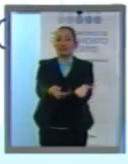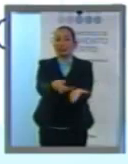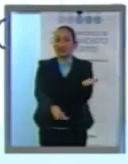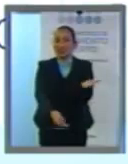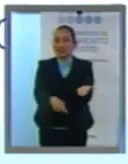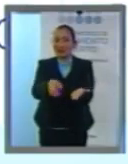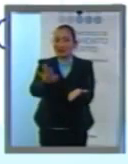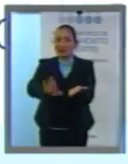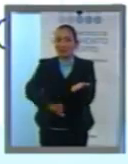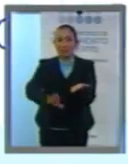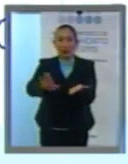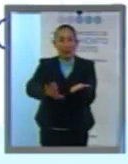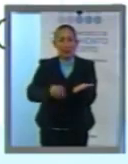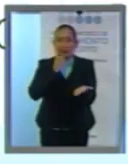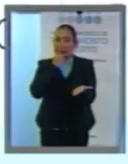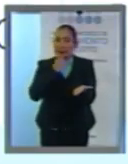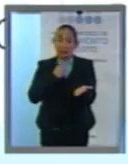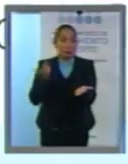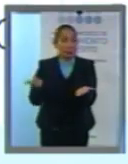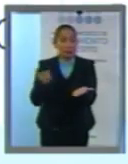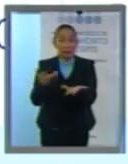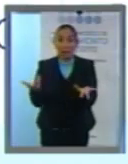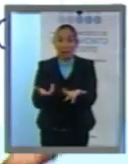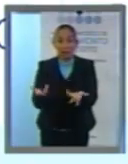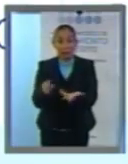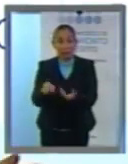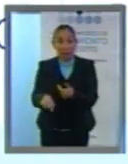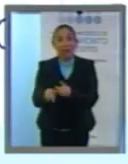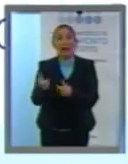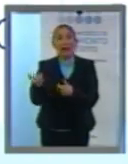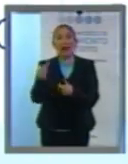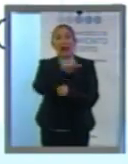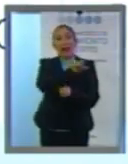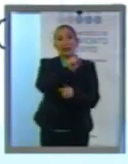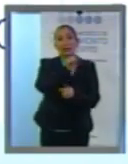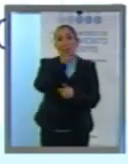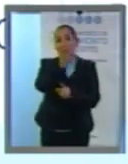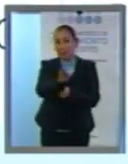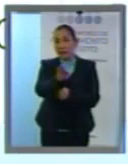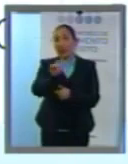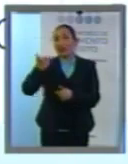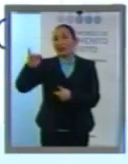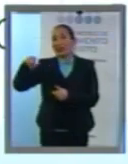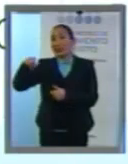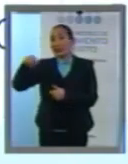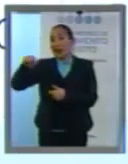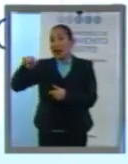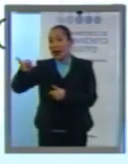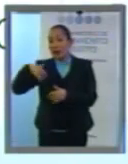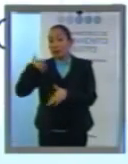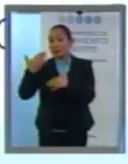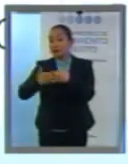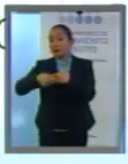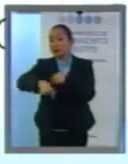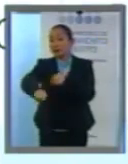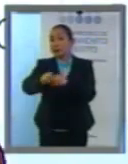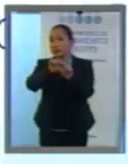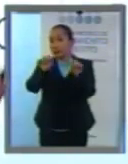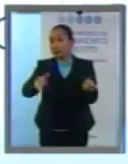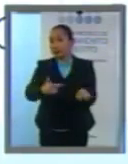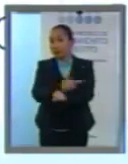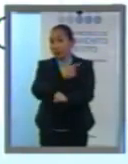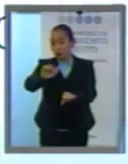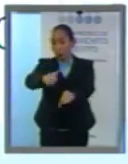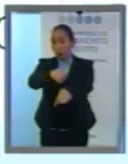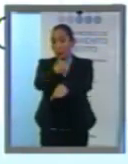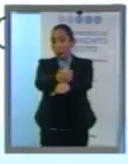ser inevitable, necesaria y muy conveniente entre la ASF y el INAI, sobre todo de cara al Sistema Nacional, la